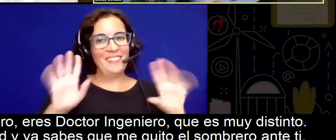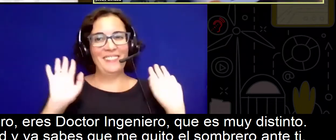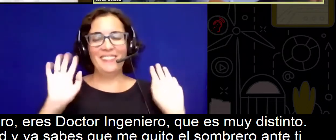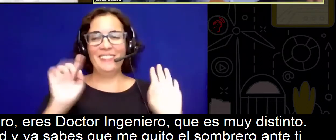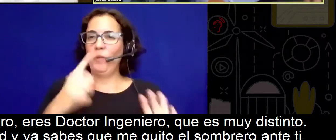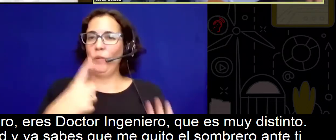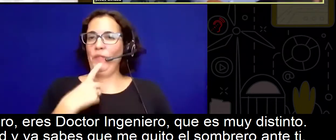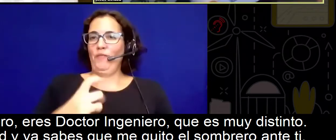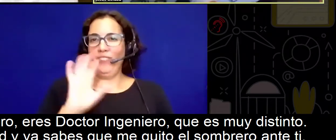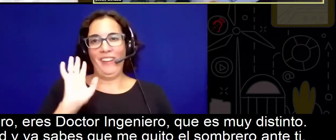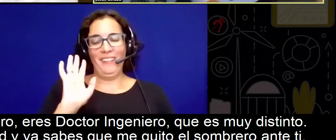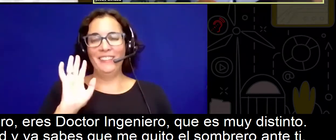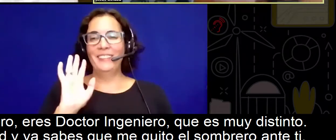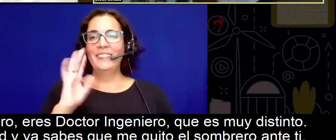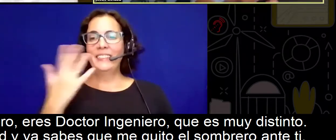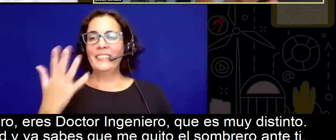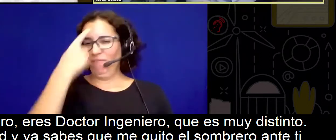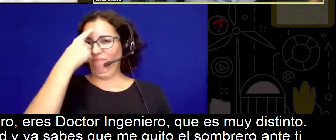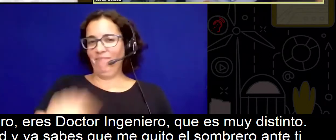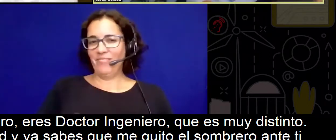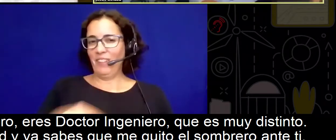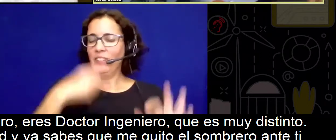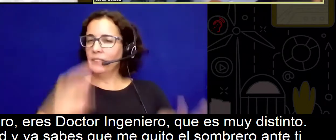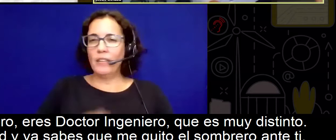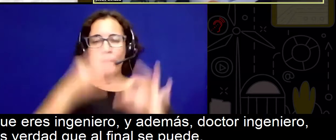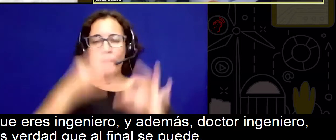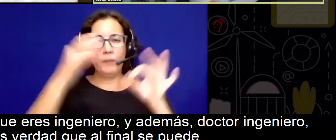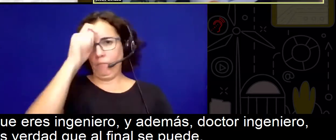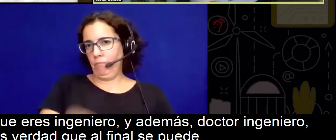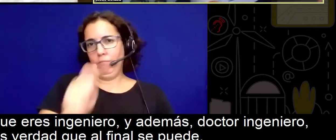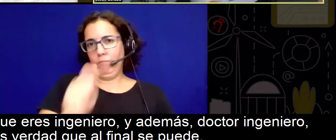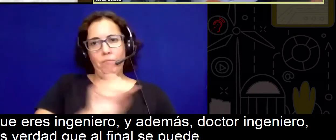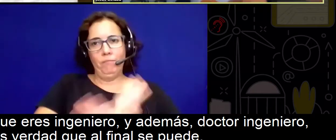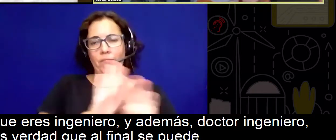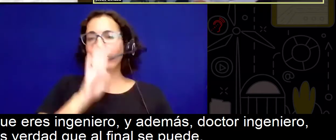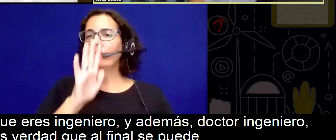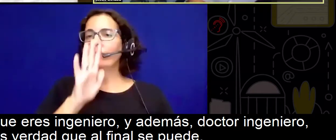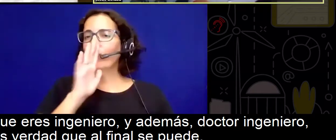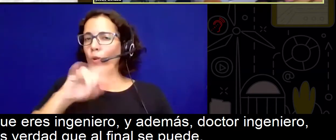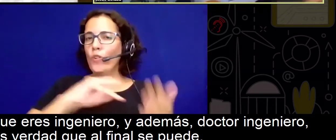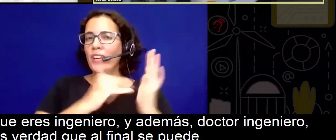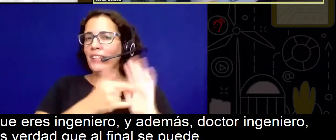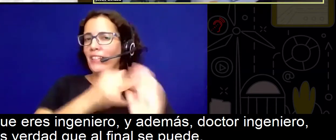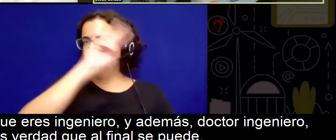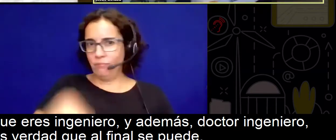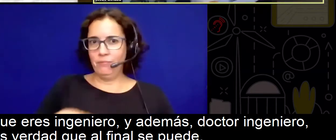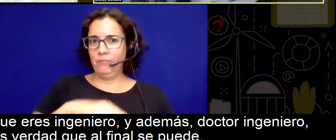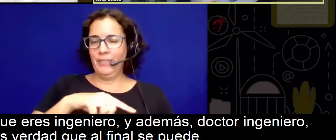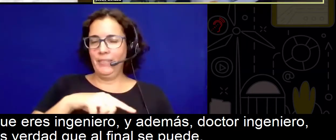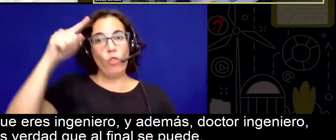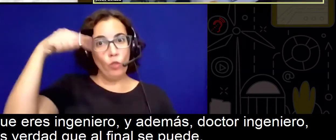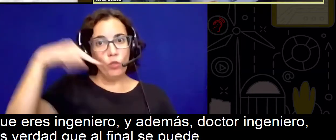y que desde luego ya sabes que siempre me quito el sombrero ante ti porque es verdad que que tú eres ingeniero también y además doctor